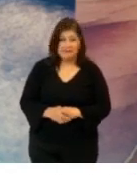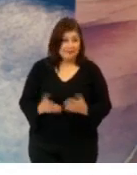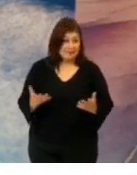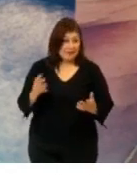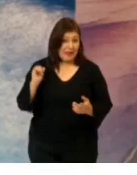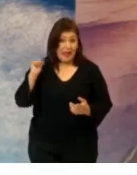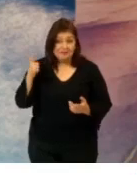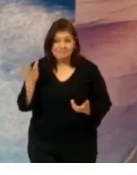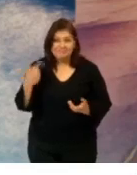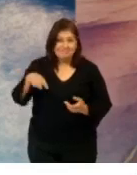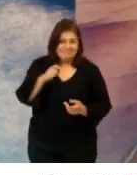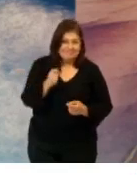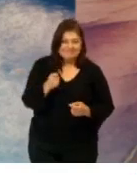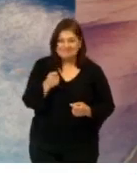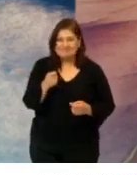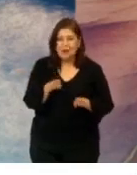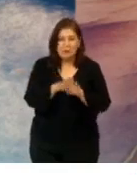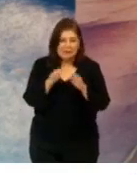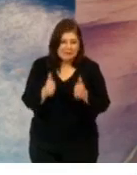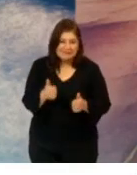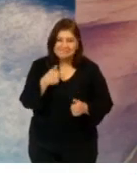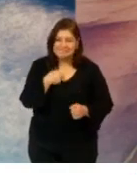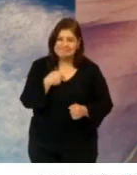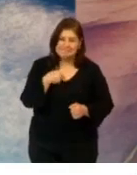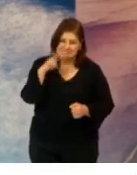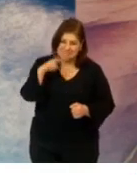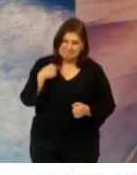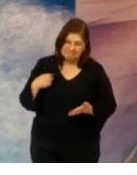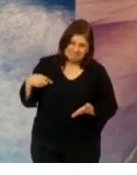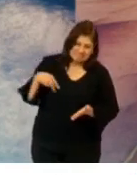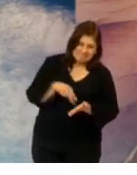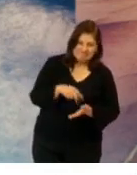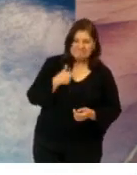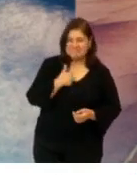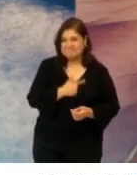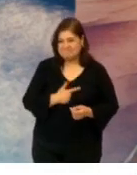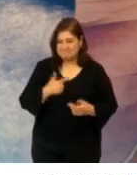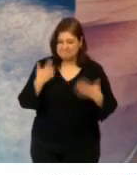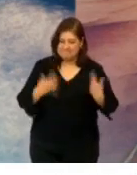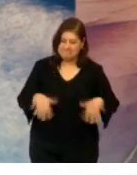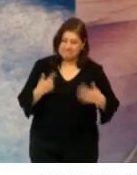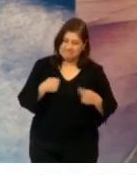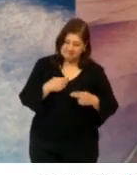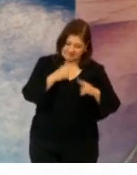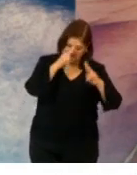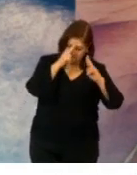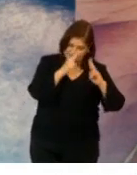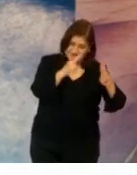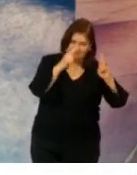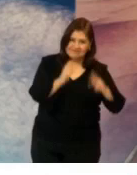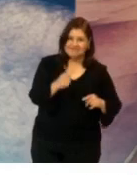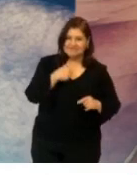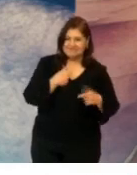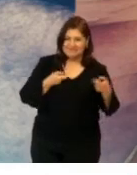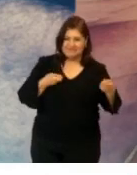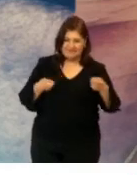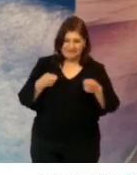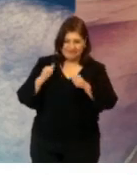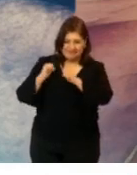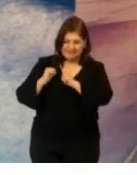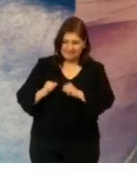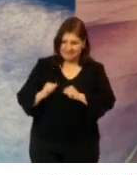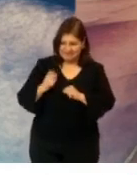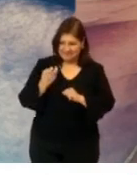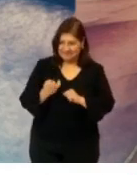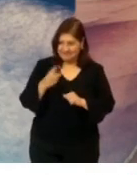¿Qué tal? ¿Cómo están? Me da mucho gusto tener este privilegio de moderar esto que